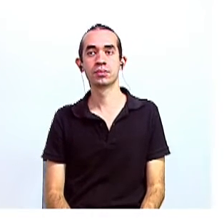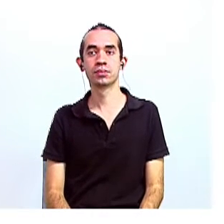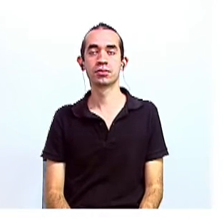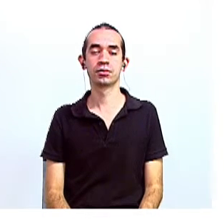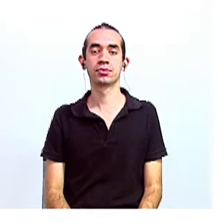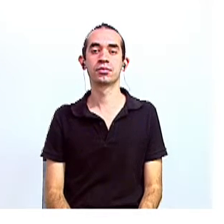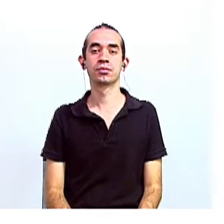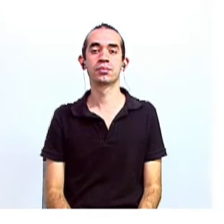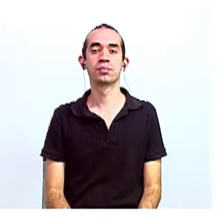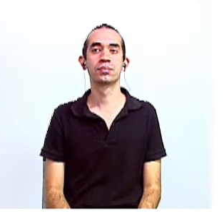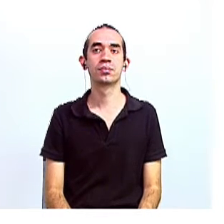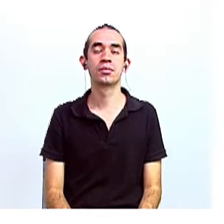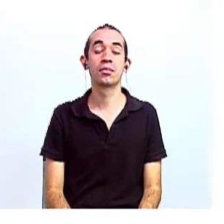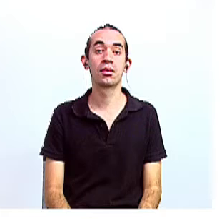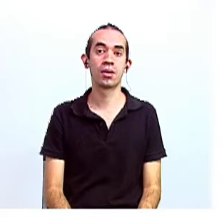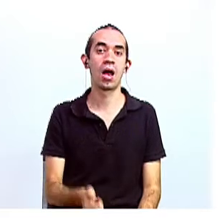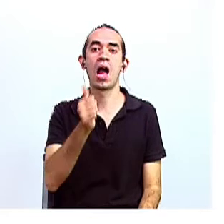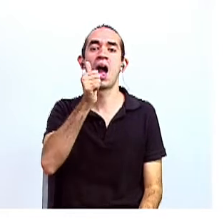El ciclo del agua.